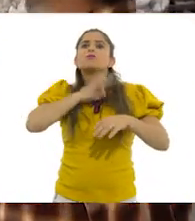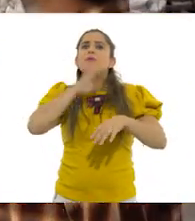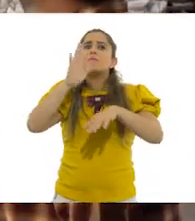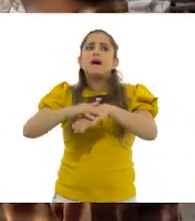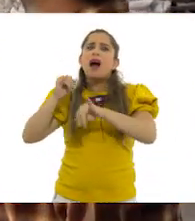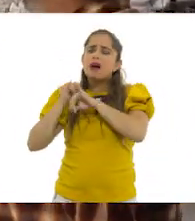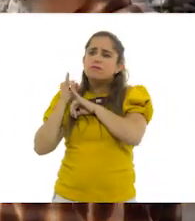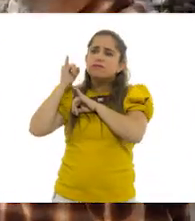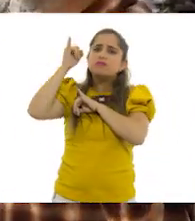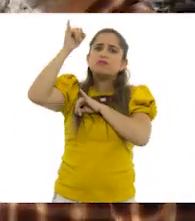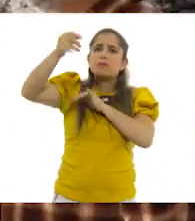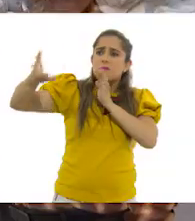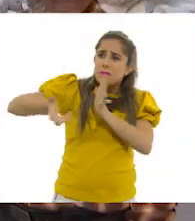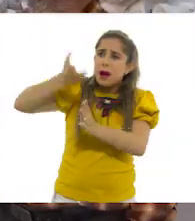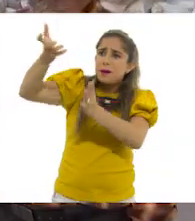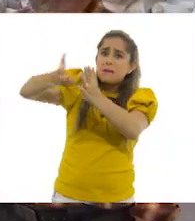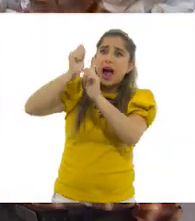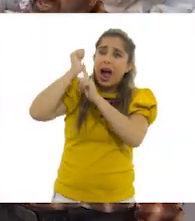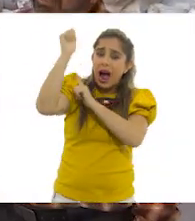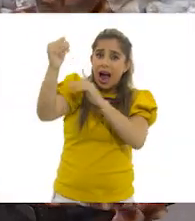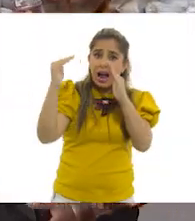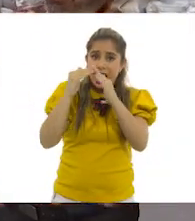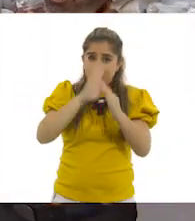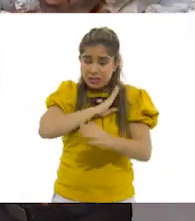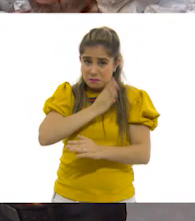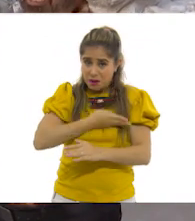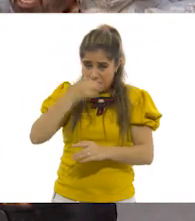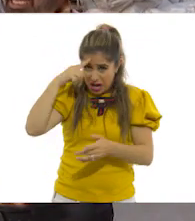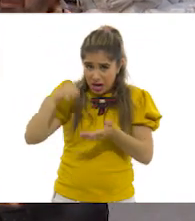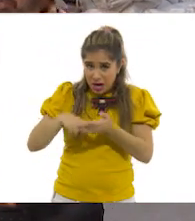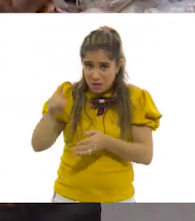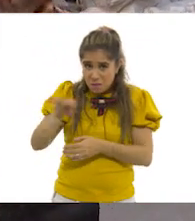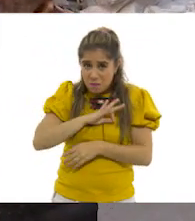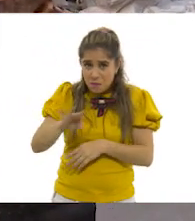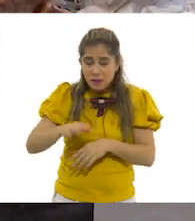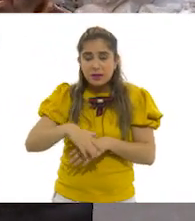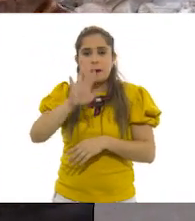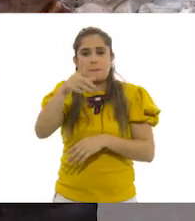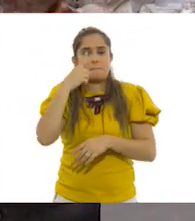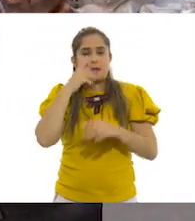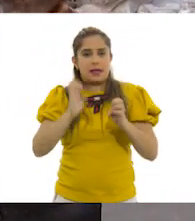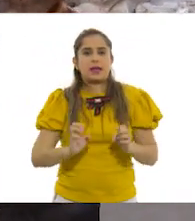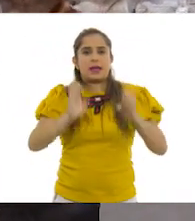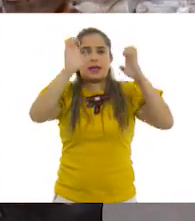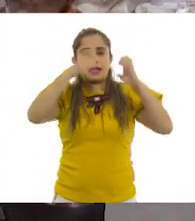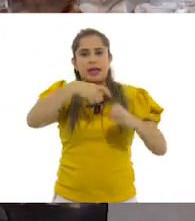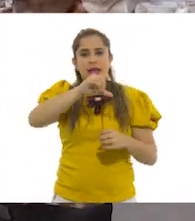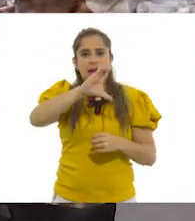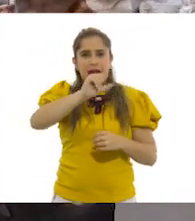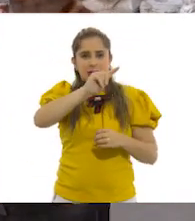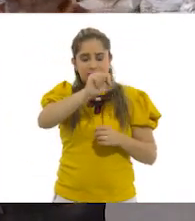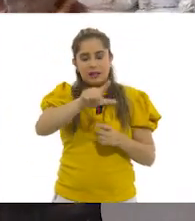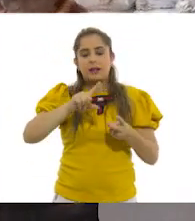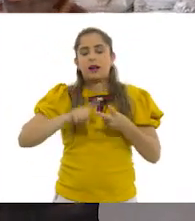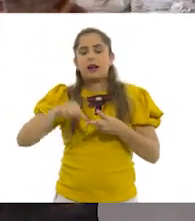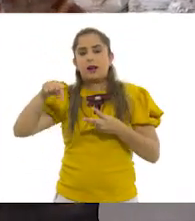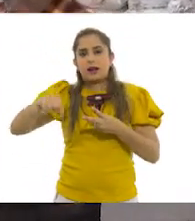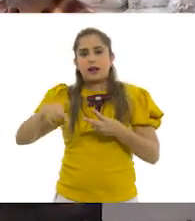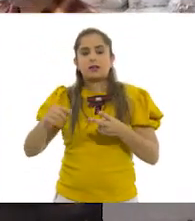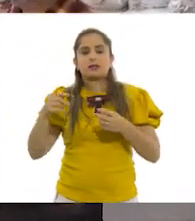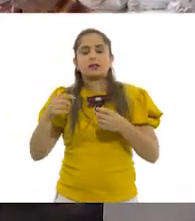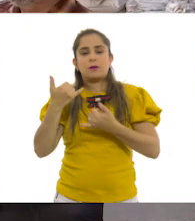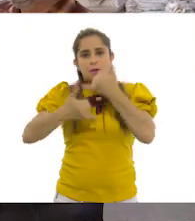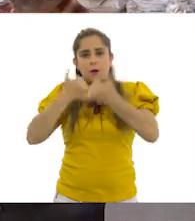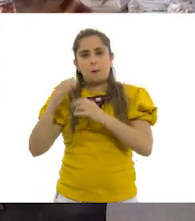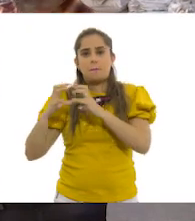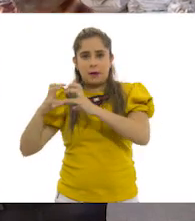más hacia la Casa España? Sí, bueno, el edificio de Hecat y el juego de pelota quedan parte